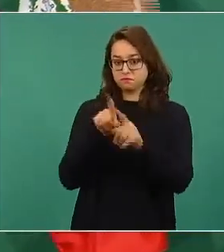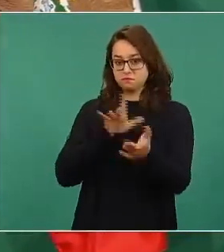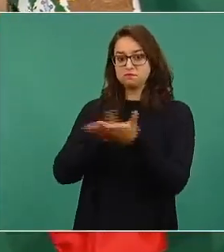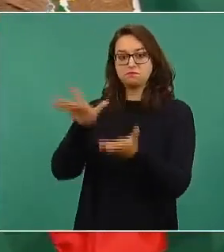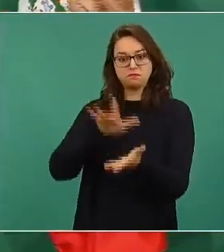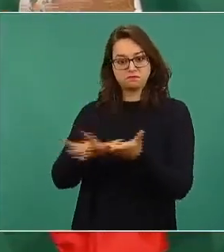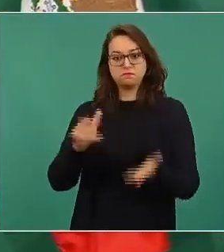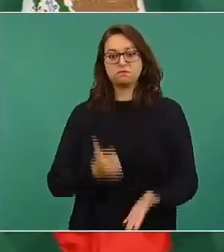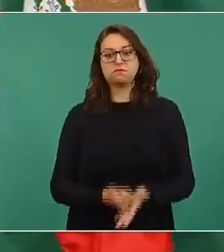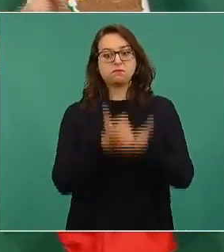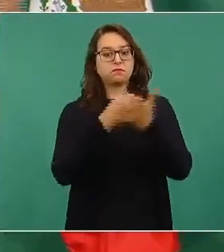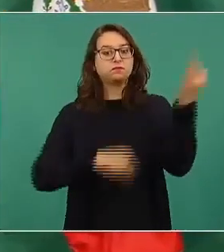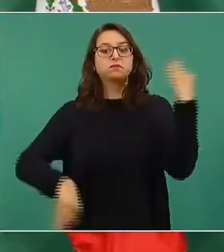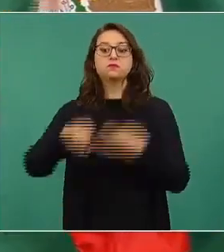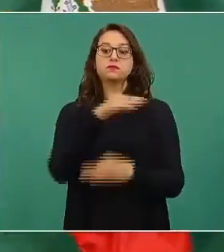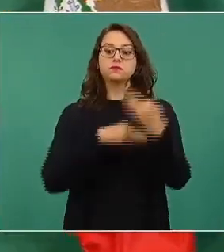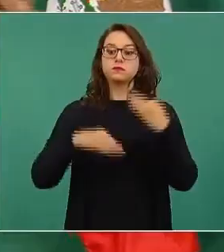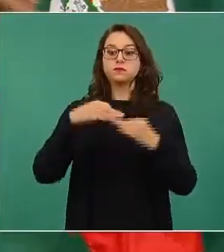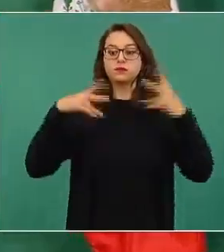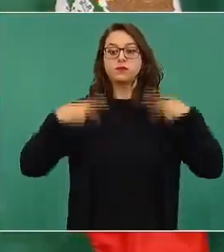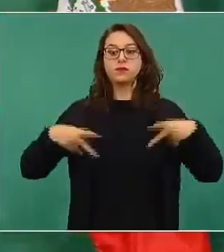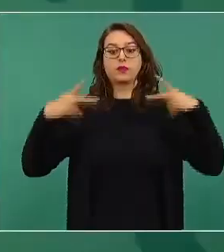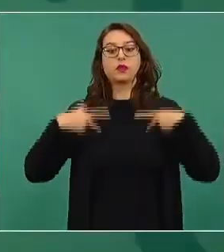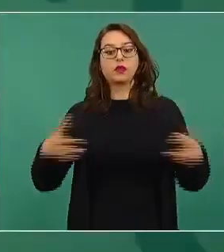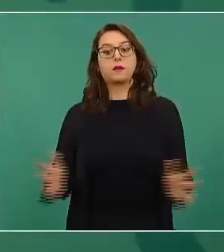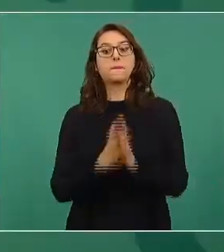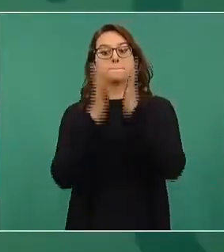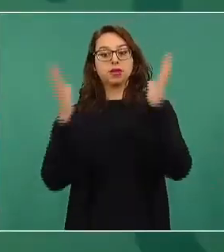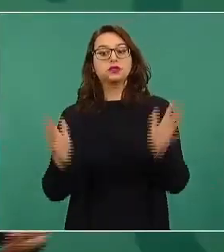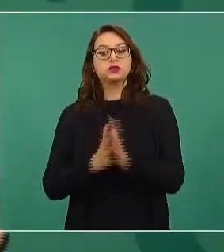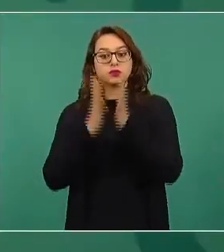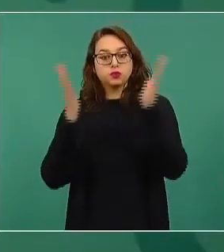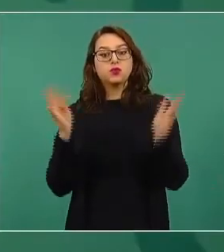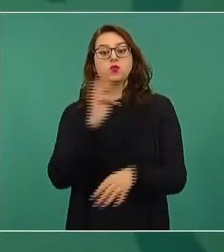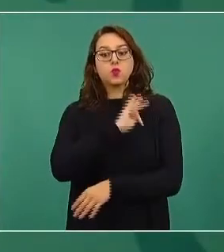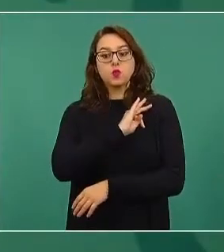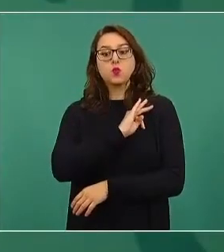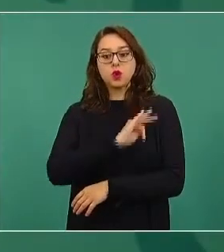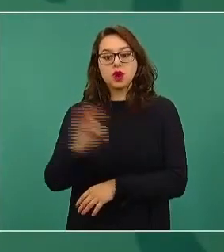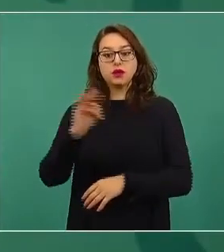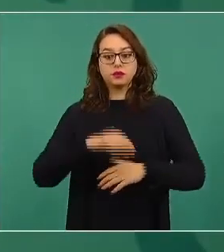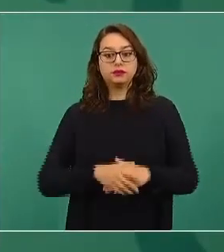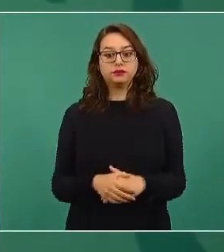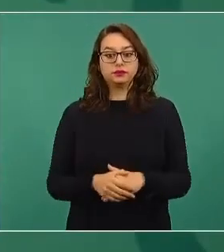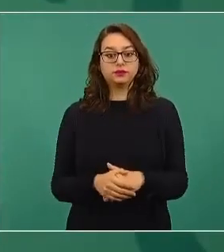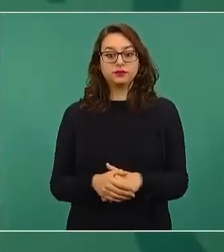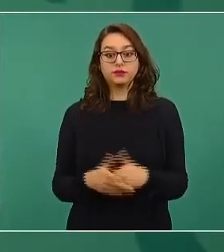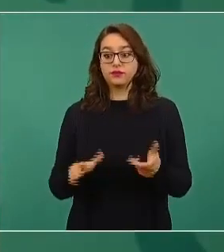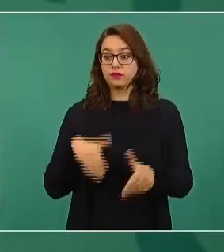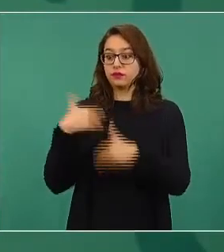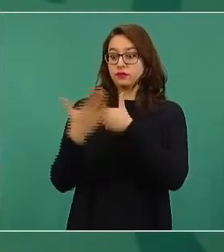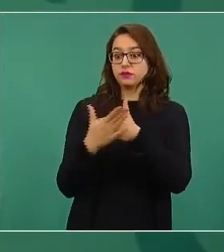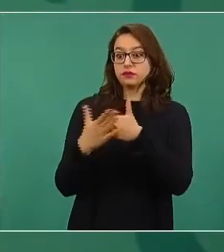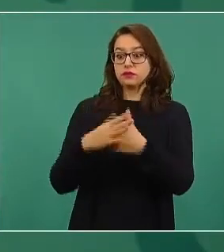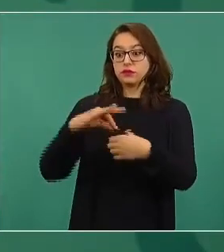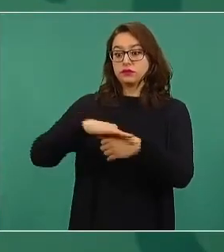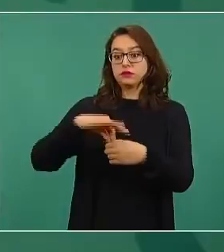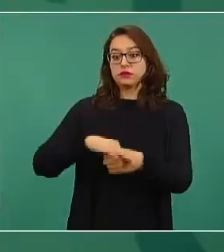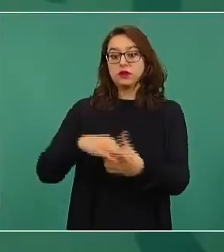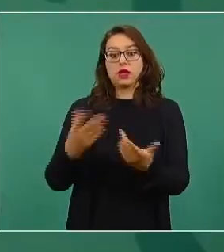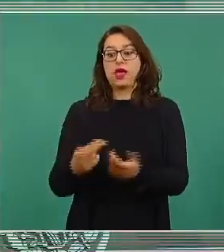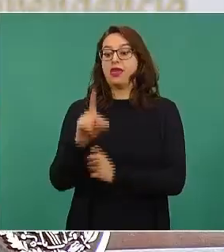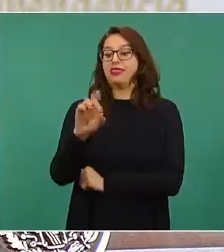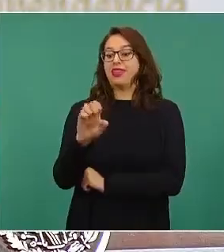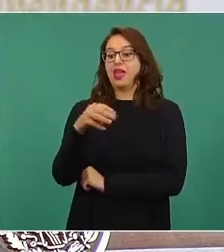convocar a todos los ciudadanos, porque es un ejercicio democrático en bien